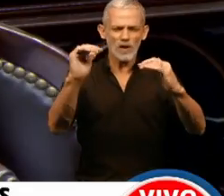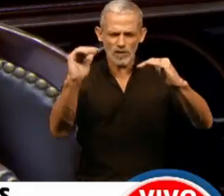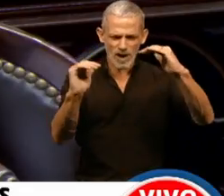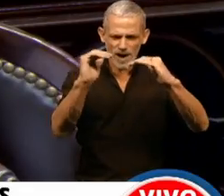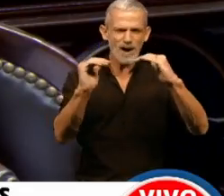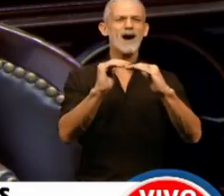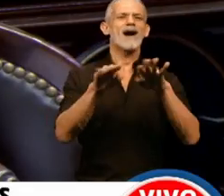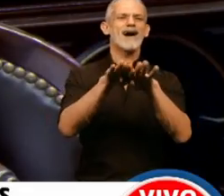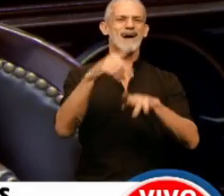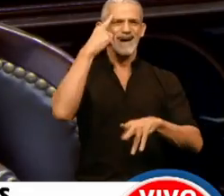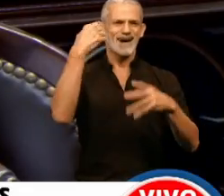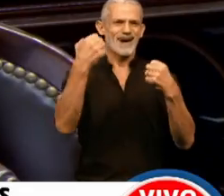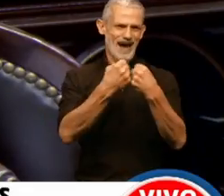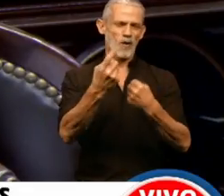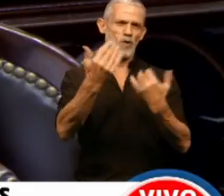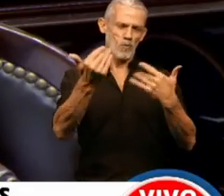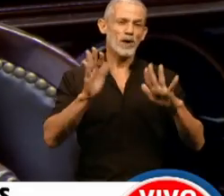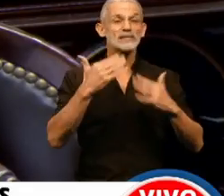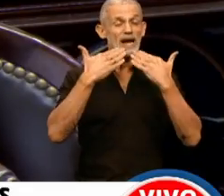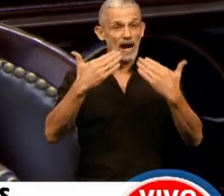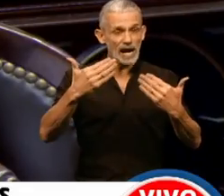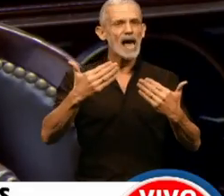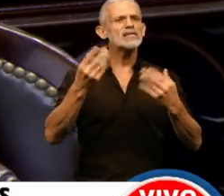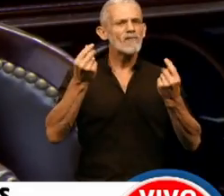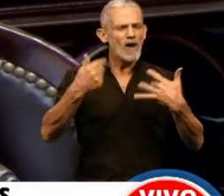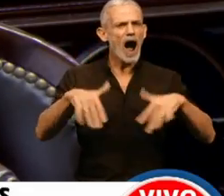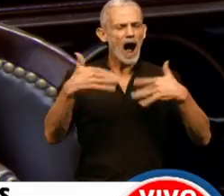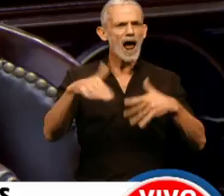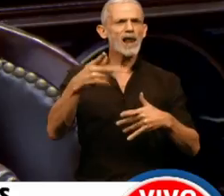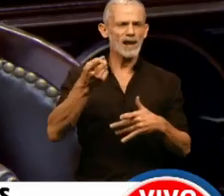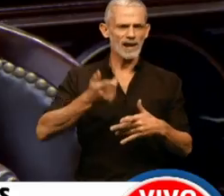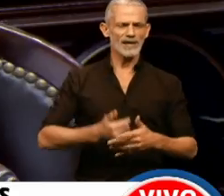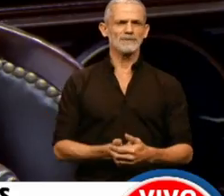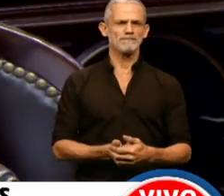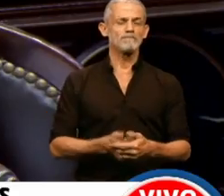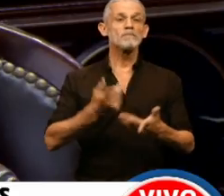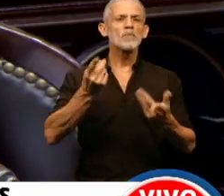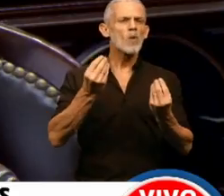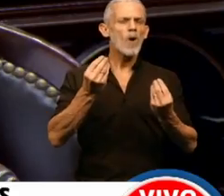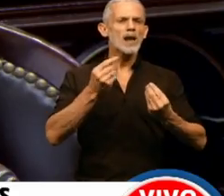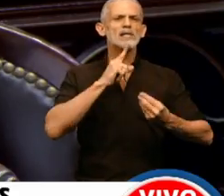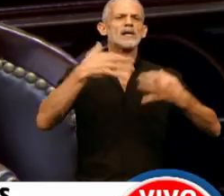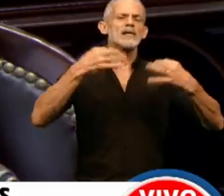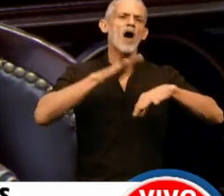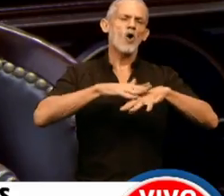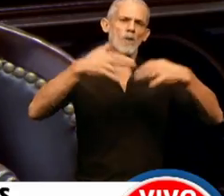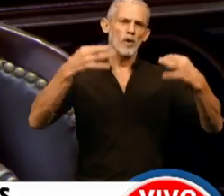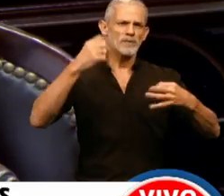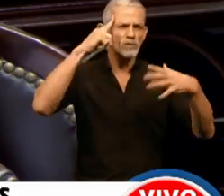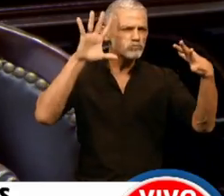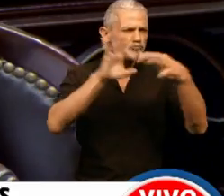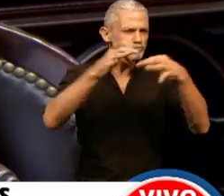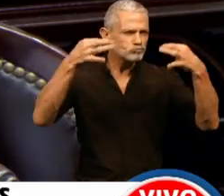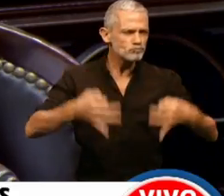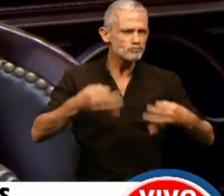por eso agradezco destacó y valoro muy especialmente la seriedad del compromiso y la coherencia